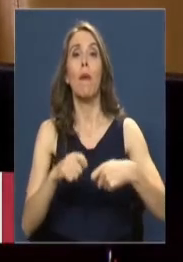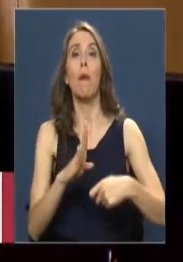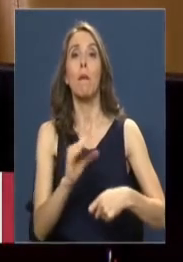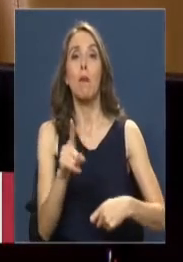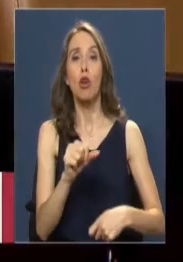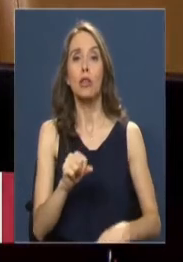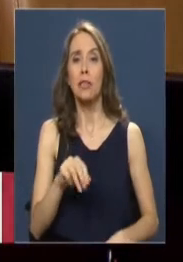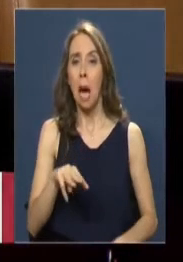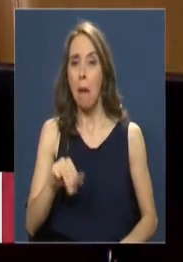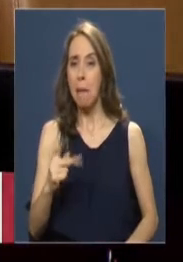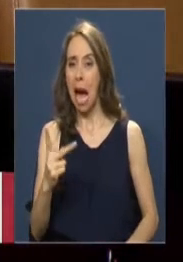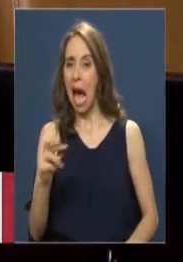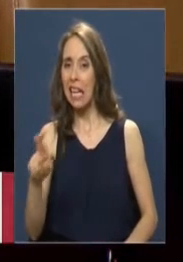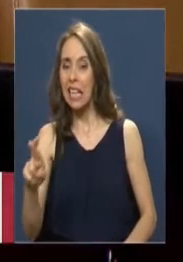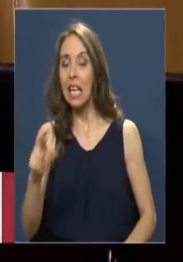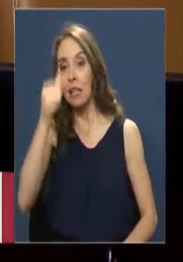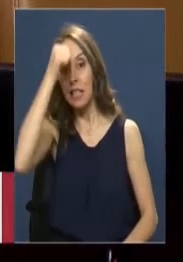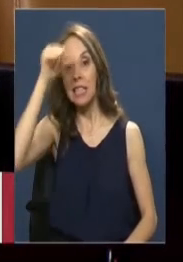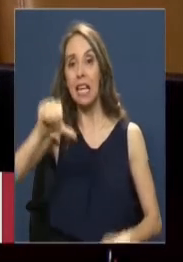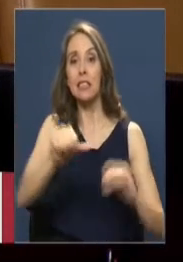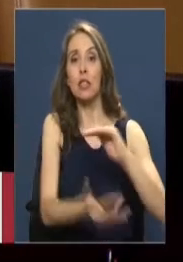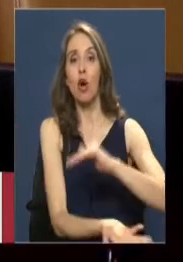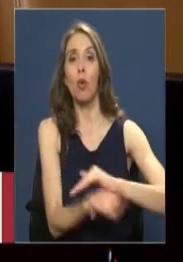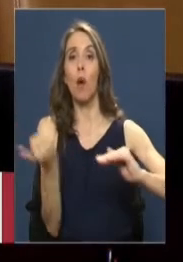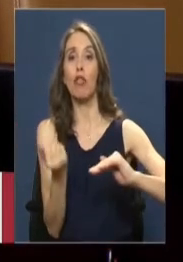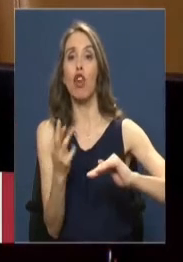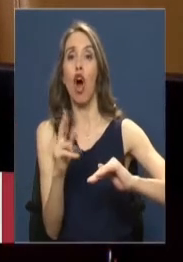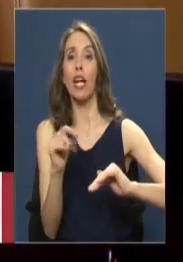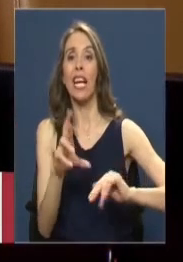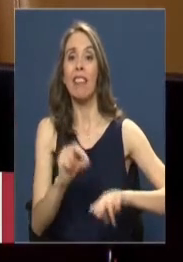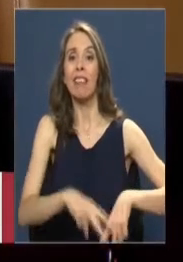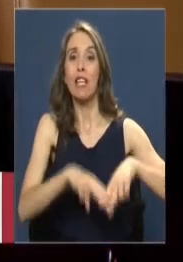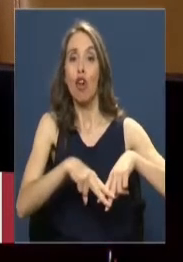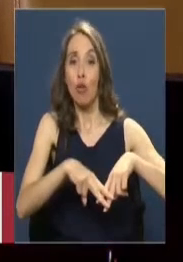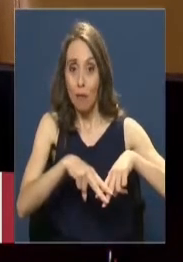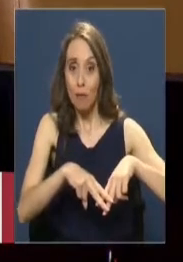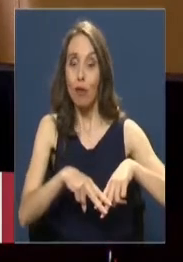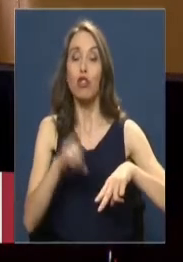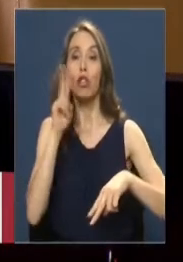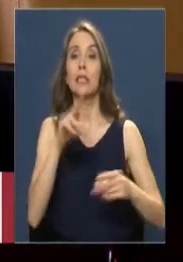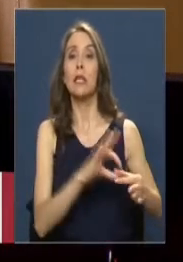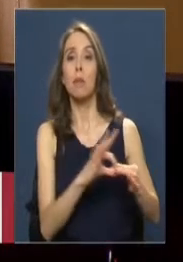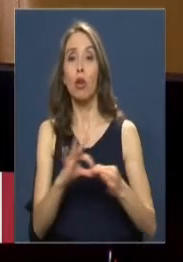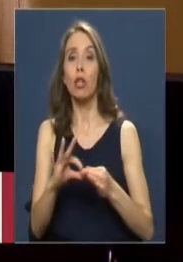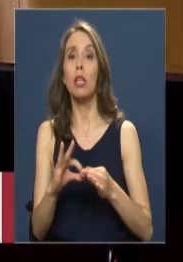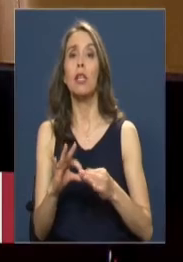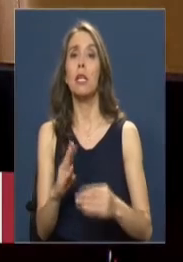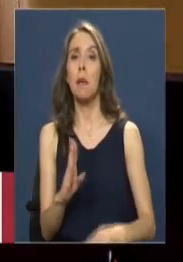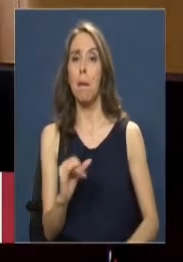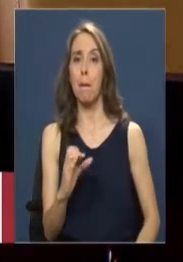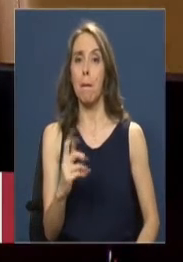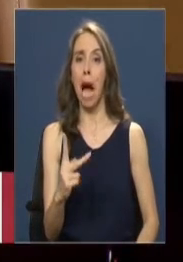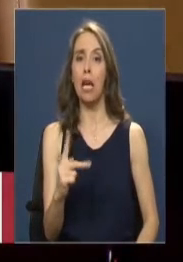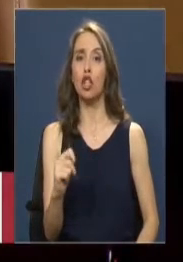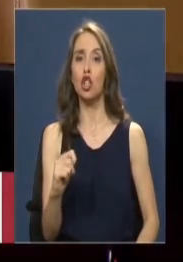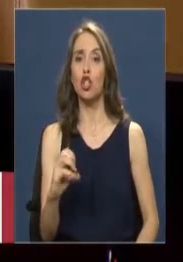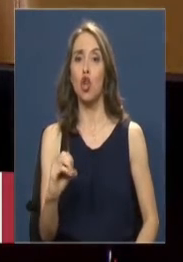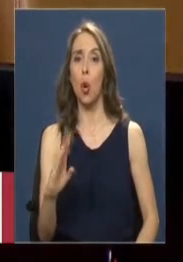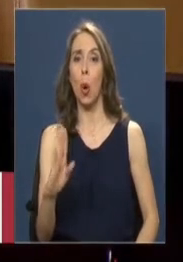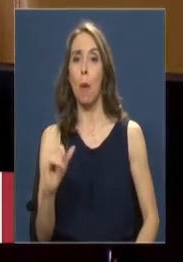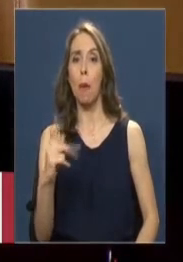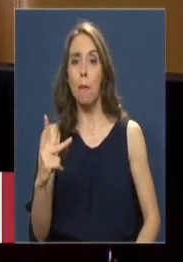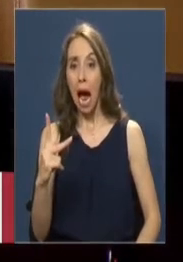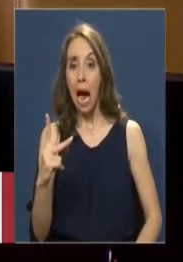market maker, castigo a los retiros desproporcionados sin justificación y a las operaciones back to back. También se mejoraron